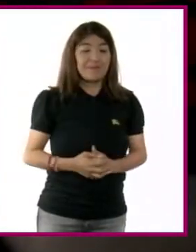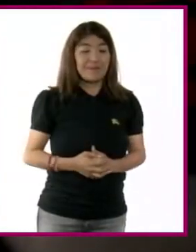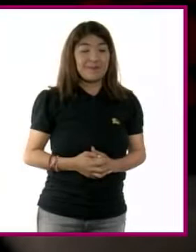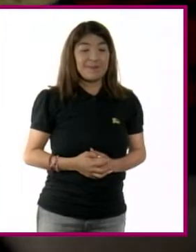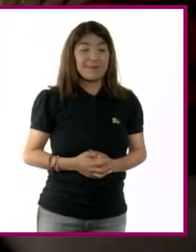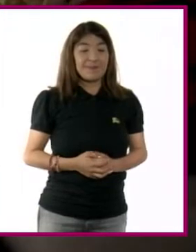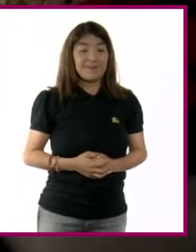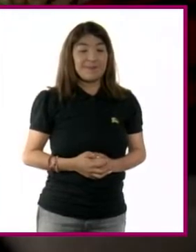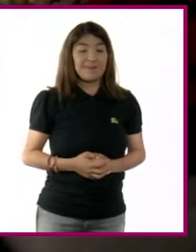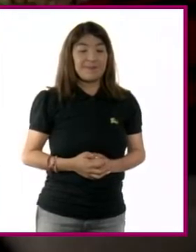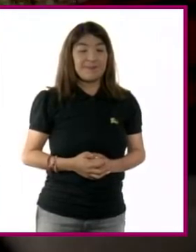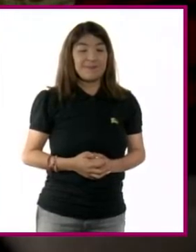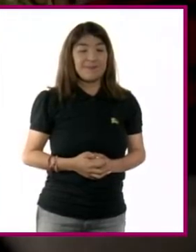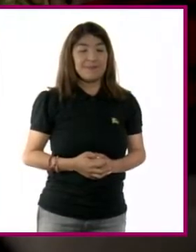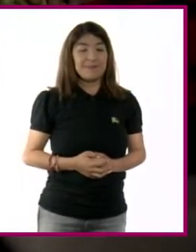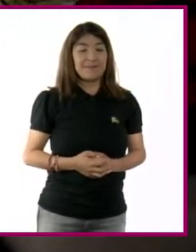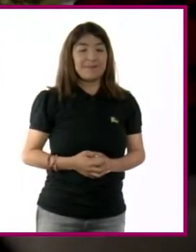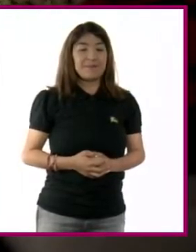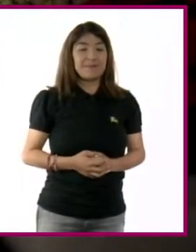Ay.